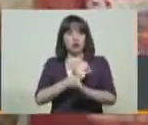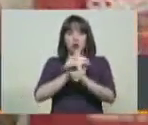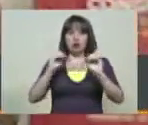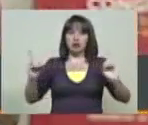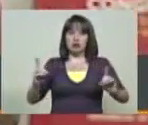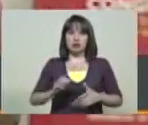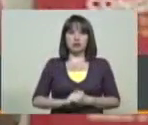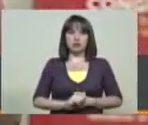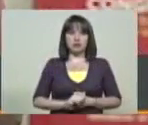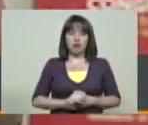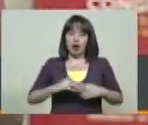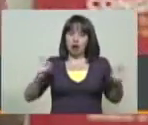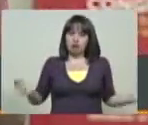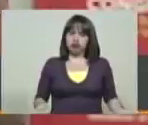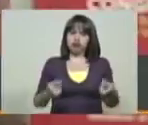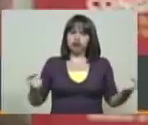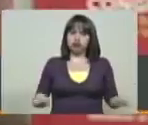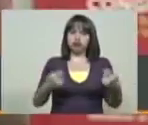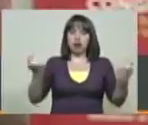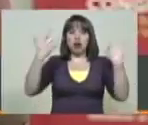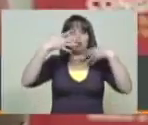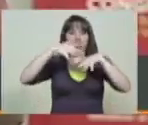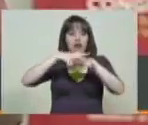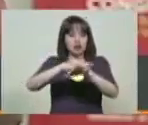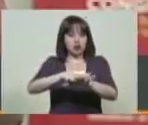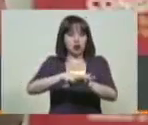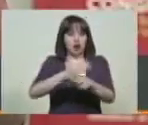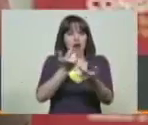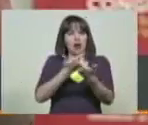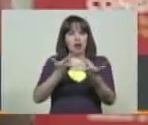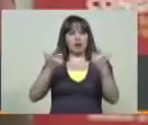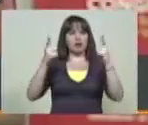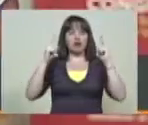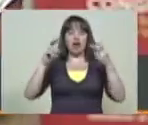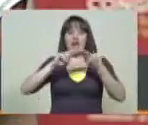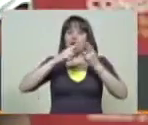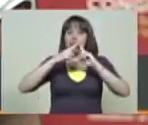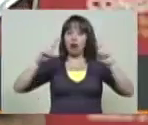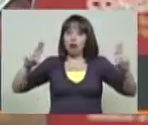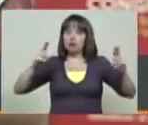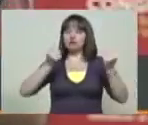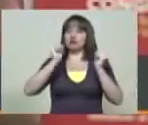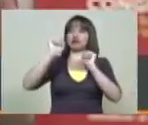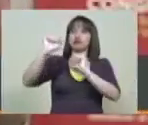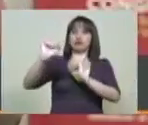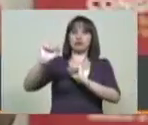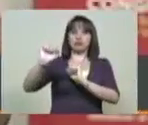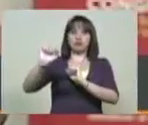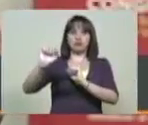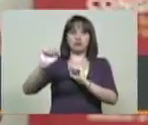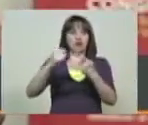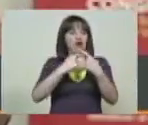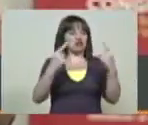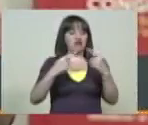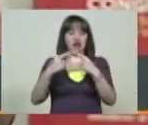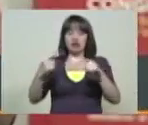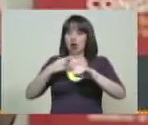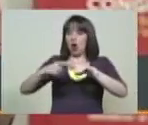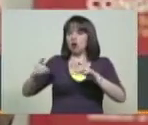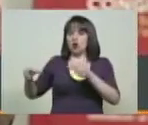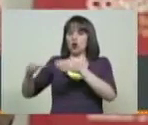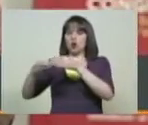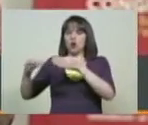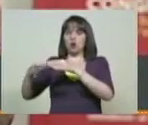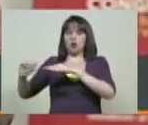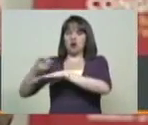que ha impulsado la integración la soberanía la paz a diferencia de aquellos gobernantes de la